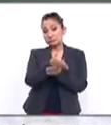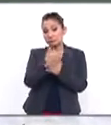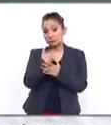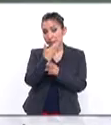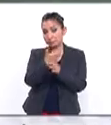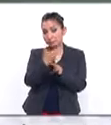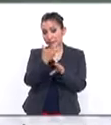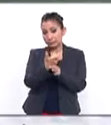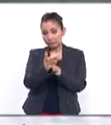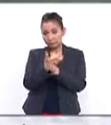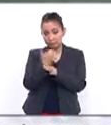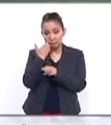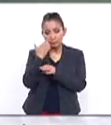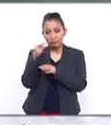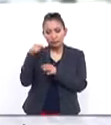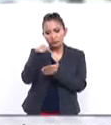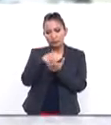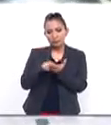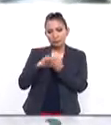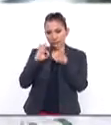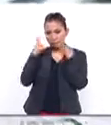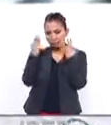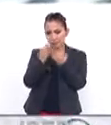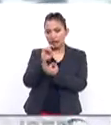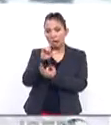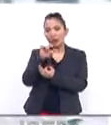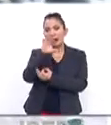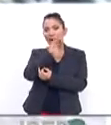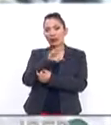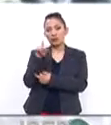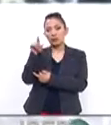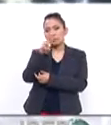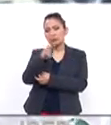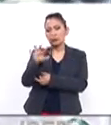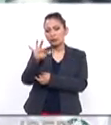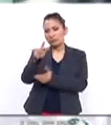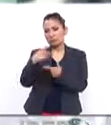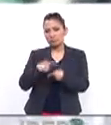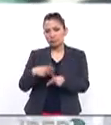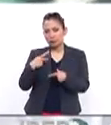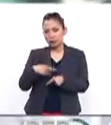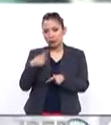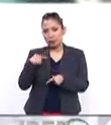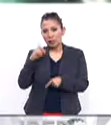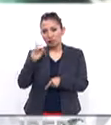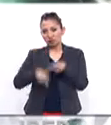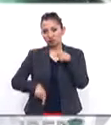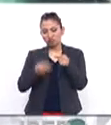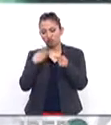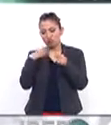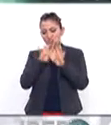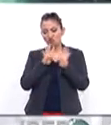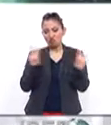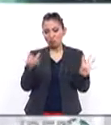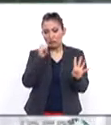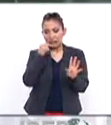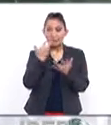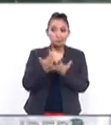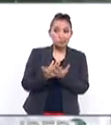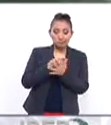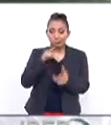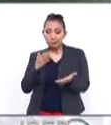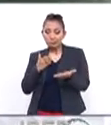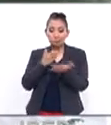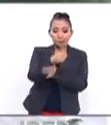hasta los Estados Unidos. En el punto migratorio de Agua Caliente, unas 350 personas rompieron el cerco policial que ahí los